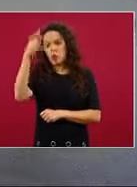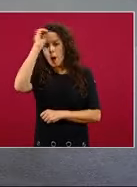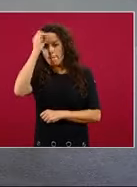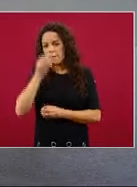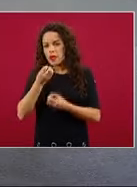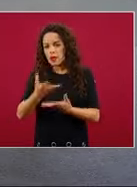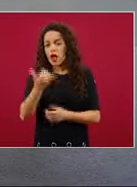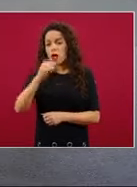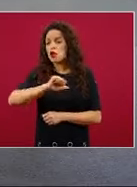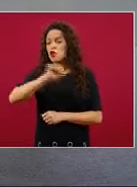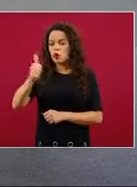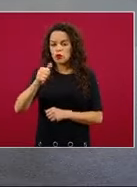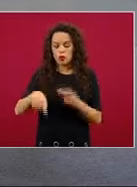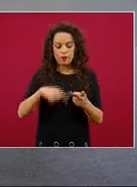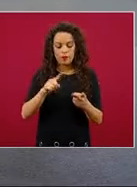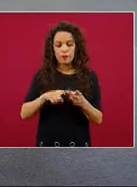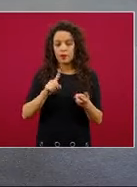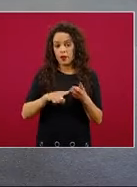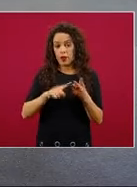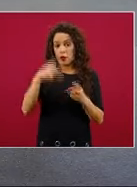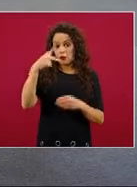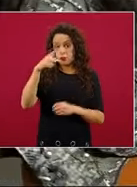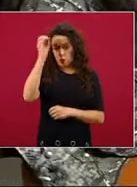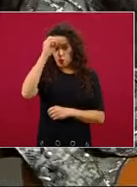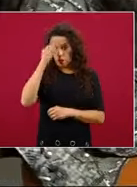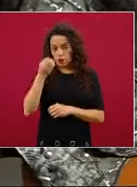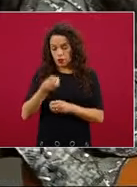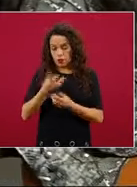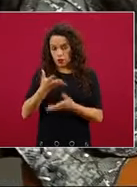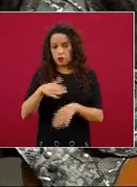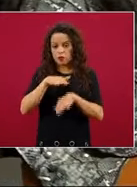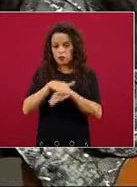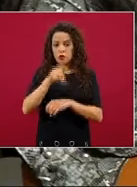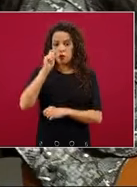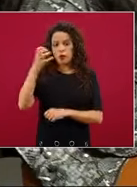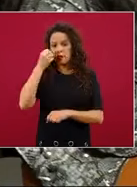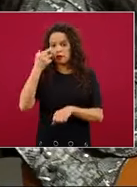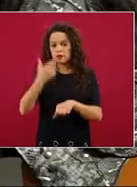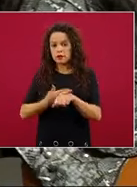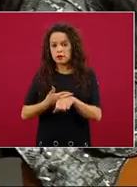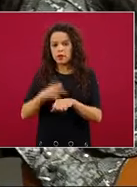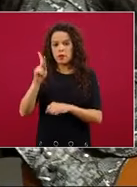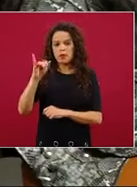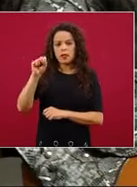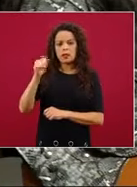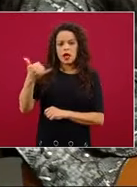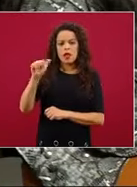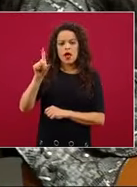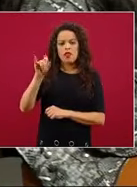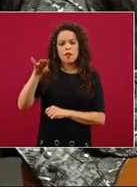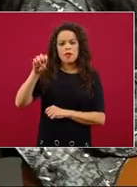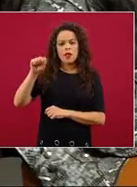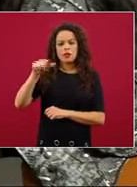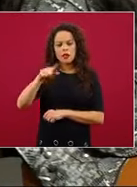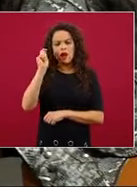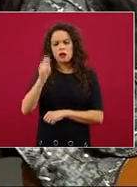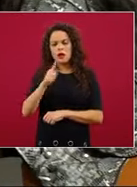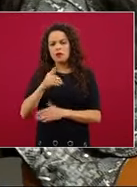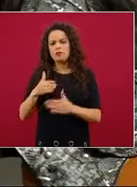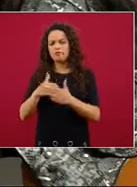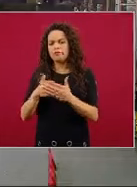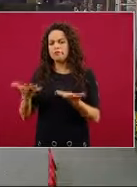postura sobre la inhabilitación que hace la Secretaría de la Función Pública, PISA y ADIMESA, si nos puede comentar algo